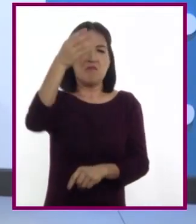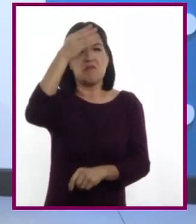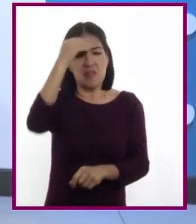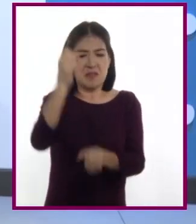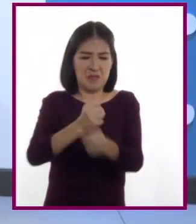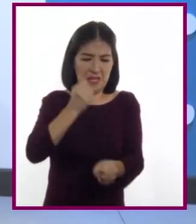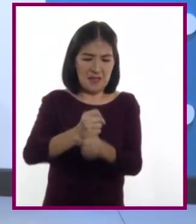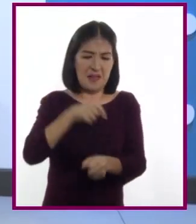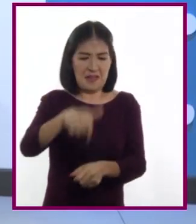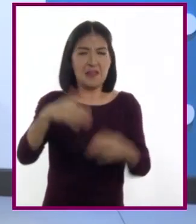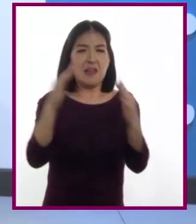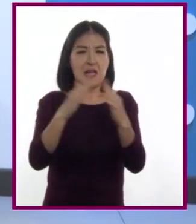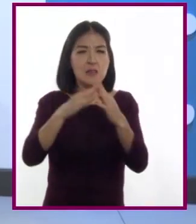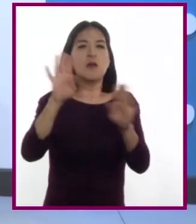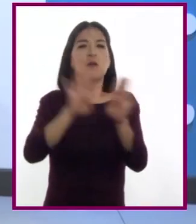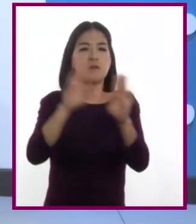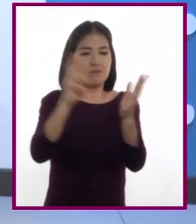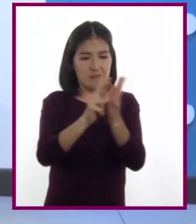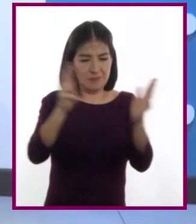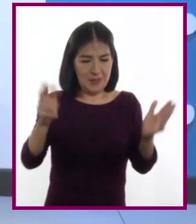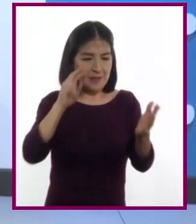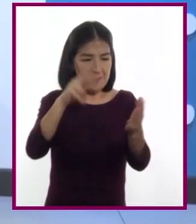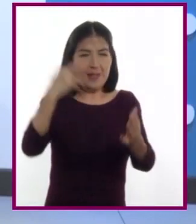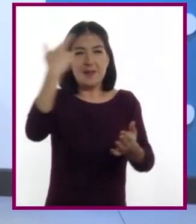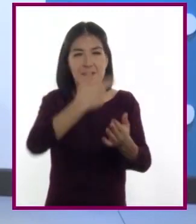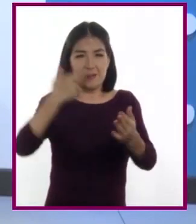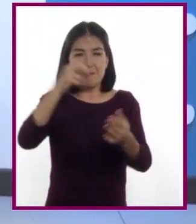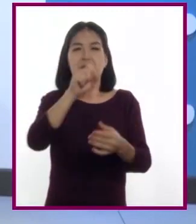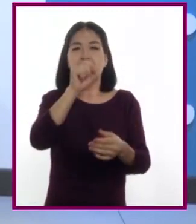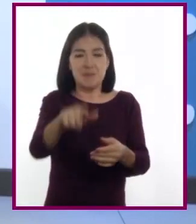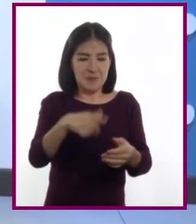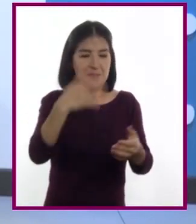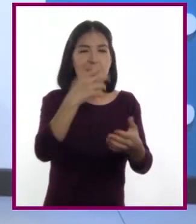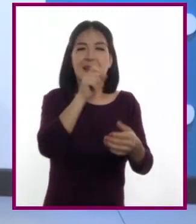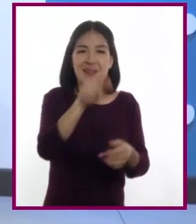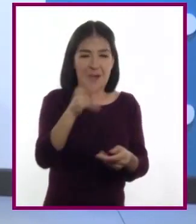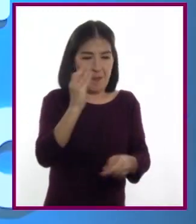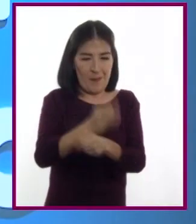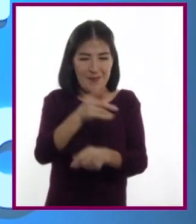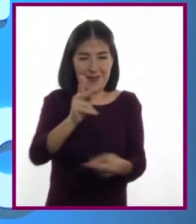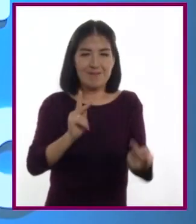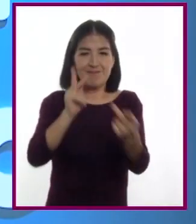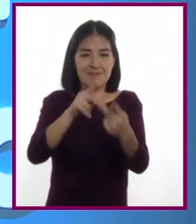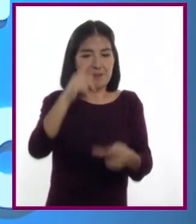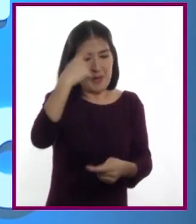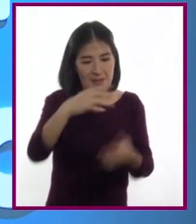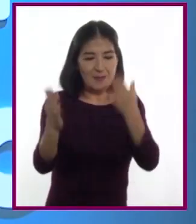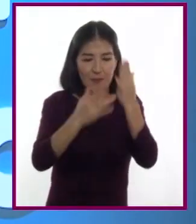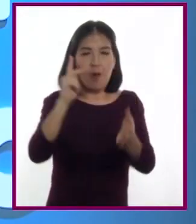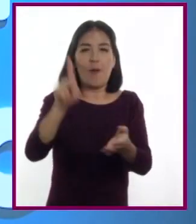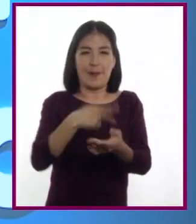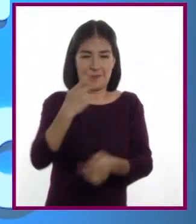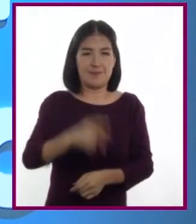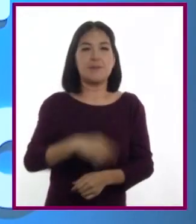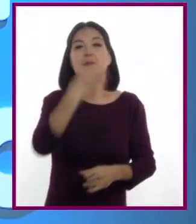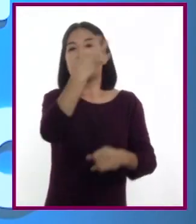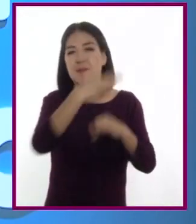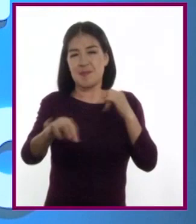revisen su libro de texto y resuelvan las actividades correspondientes a este tema. Veamos un último